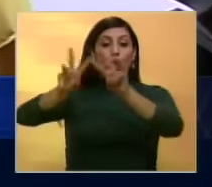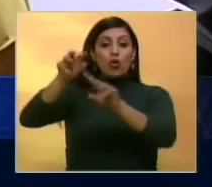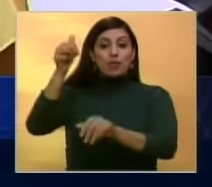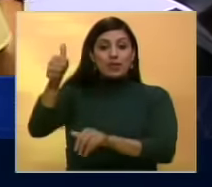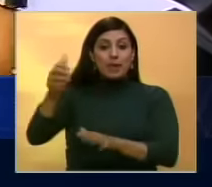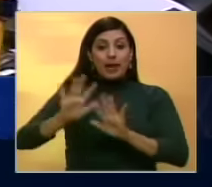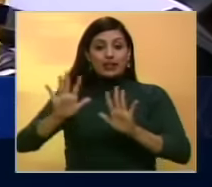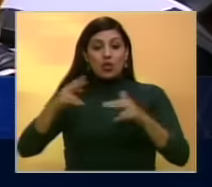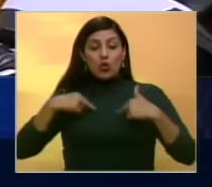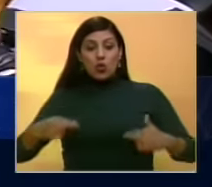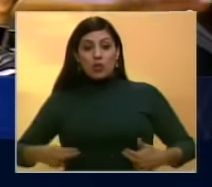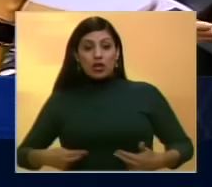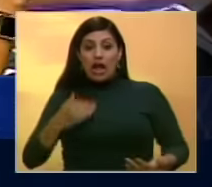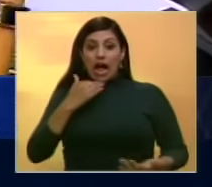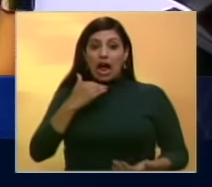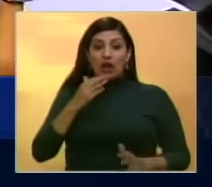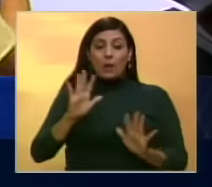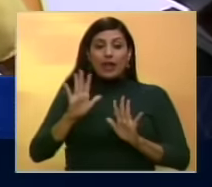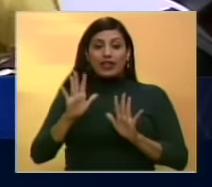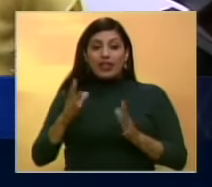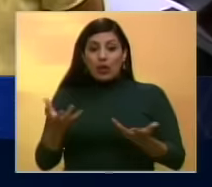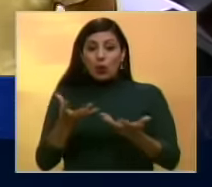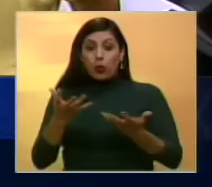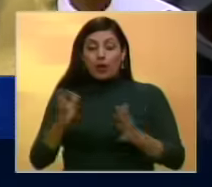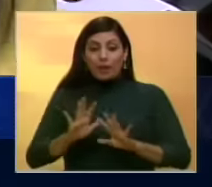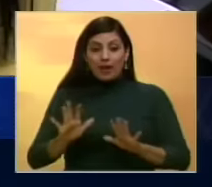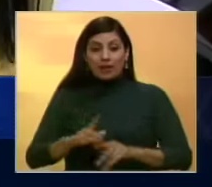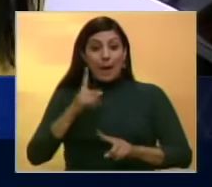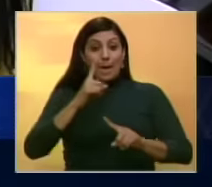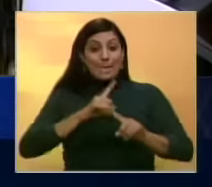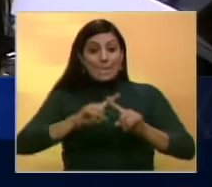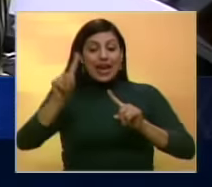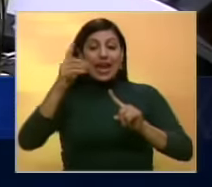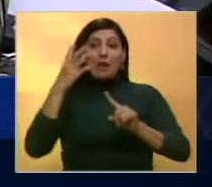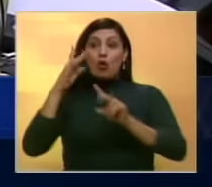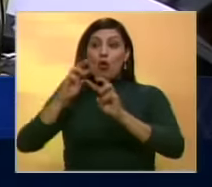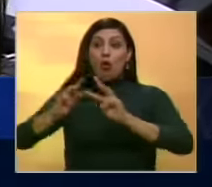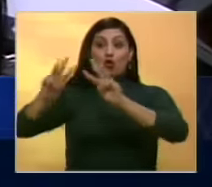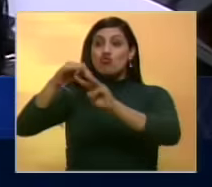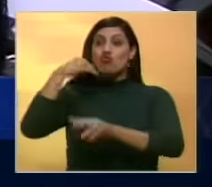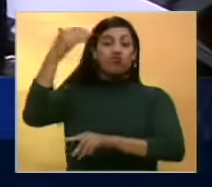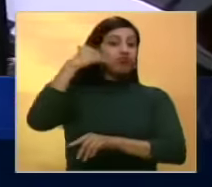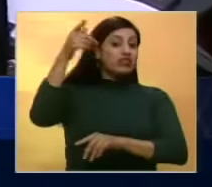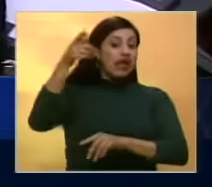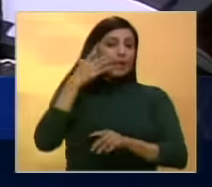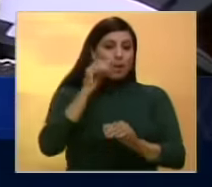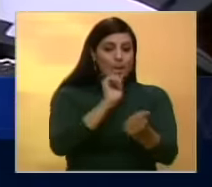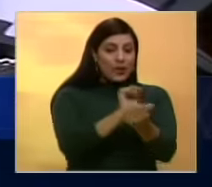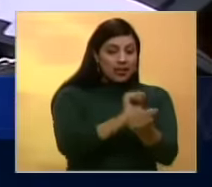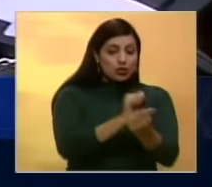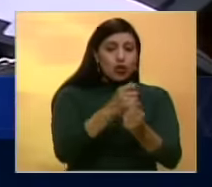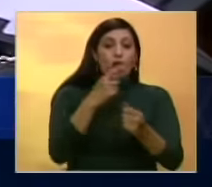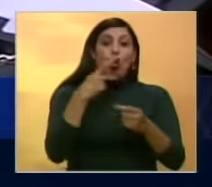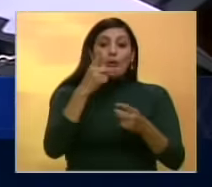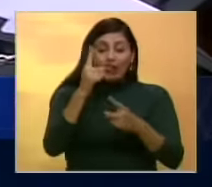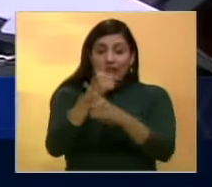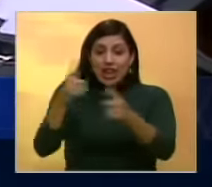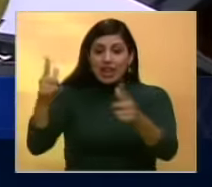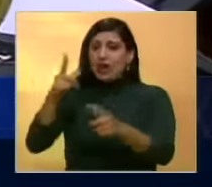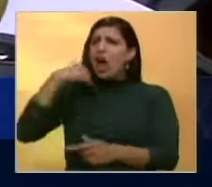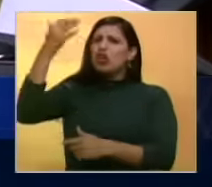Humanos para poner para ir a calentarla silla pero no sirve la ONU cuando dice que nuestros presos políticos tienen que ser liberados